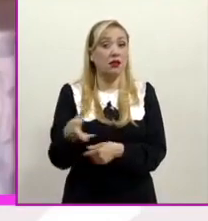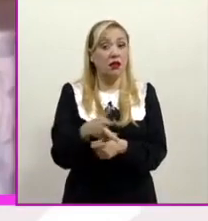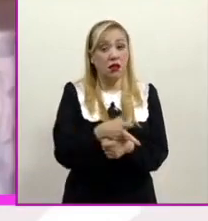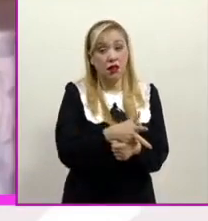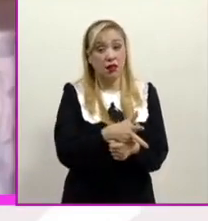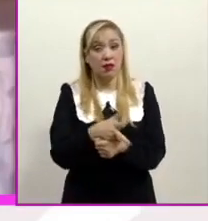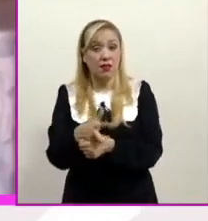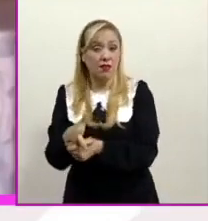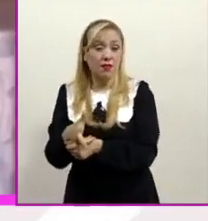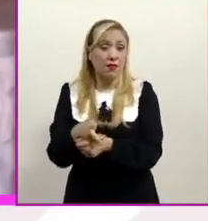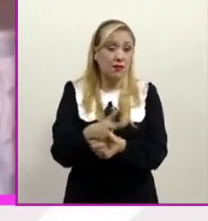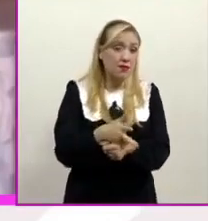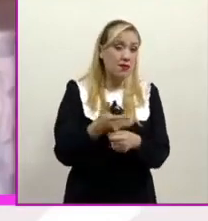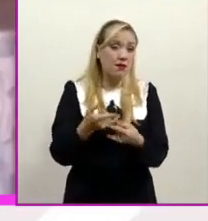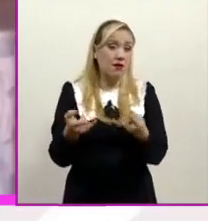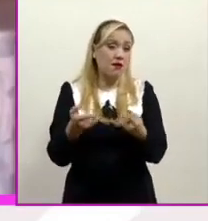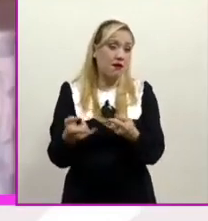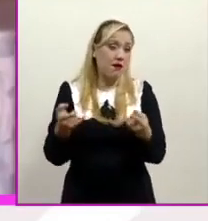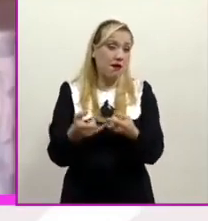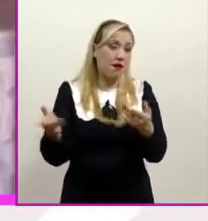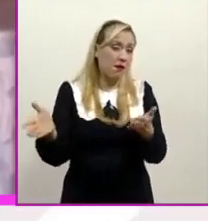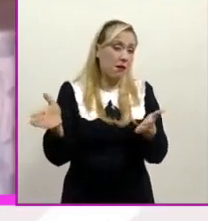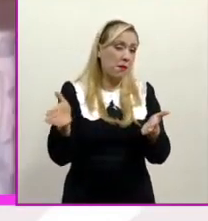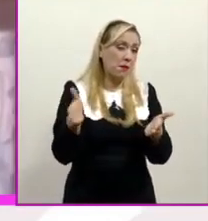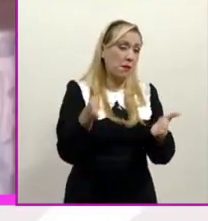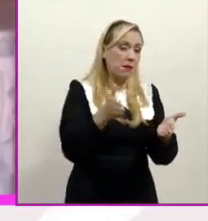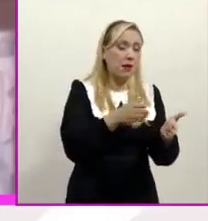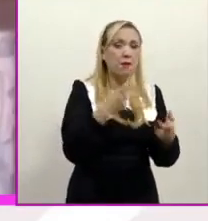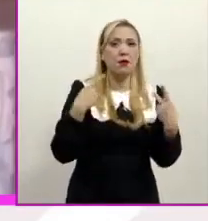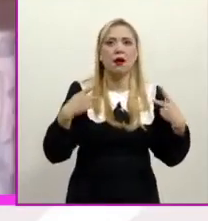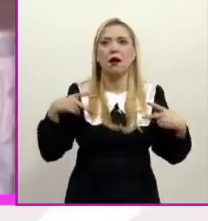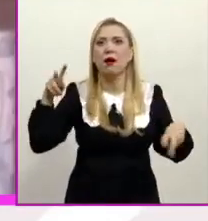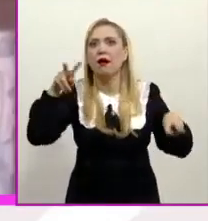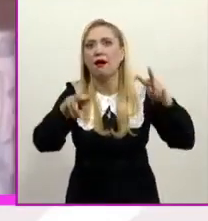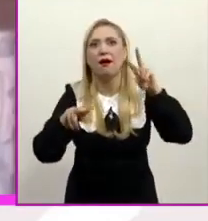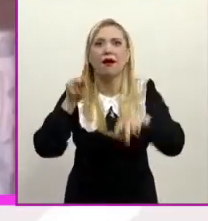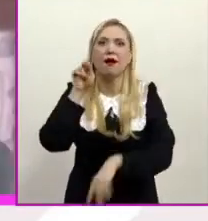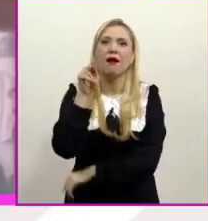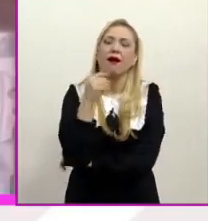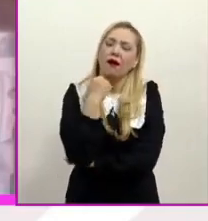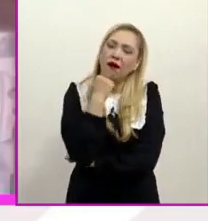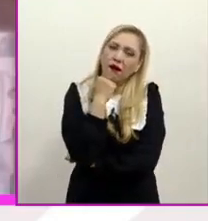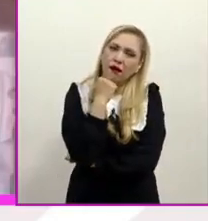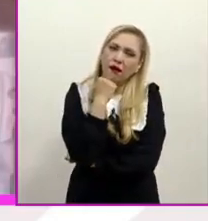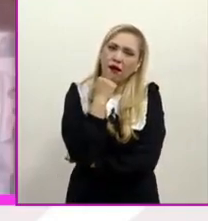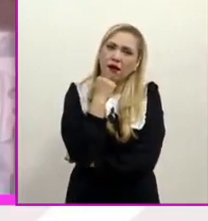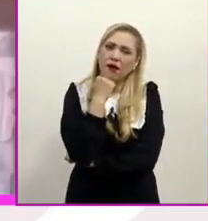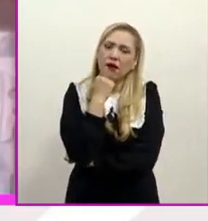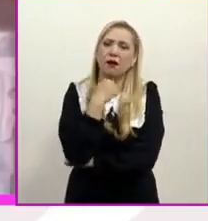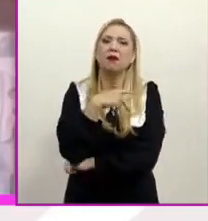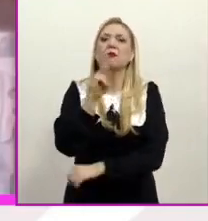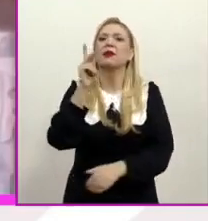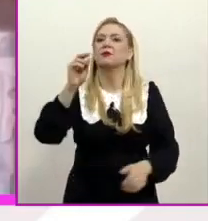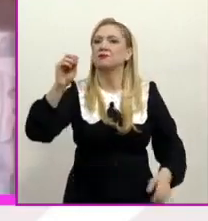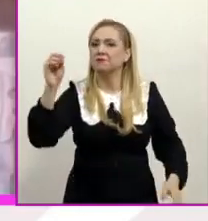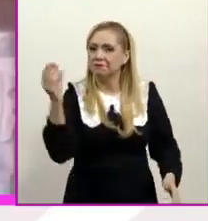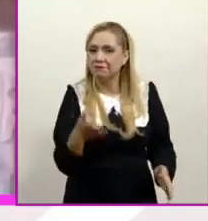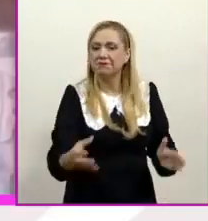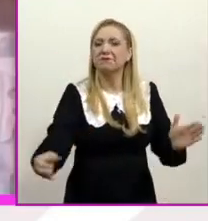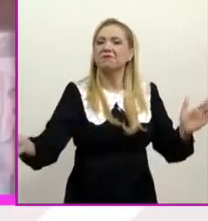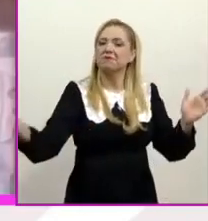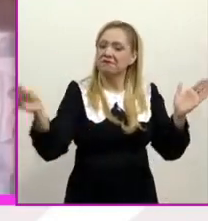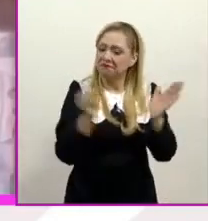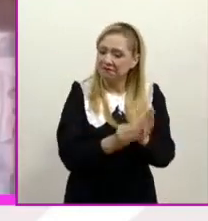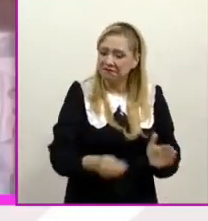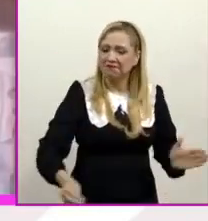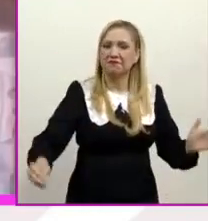sostuvo por esa mirada y que se sostuvo por este programa. Y aún así, si tú lo analizas, está permeado y atravesado de un